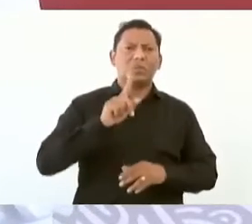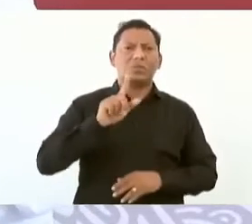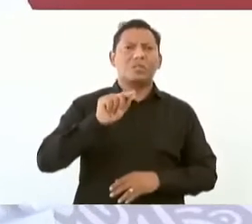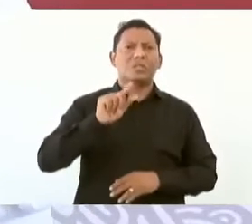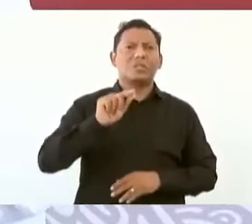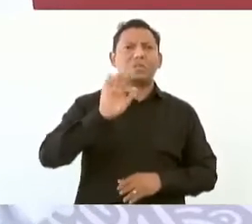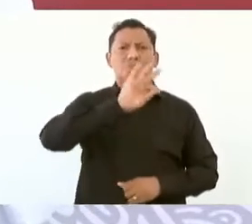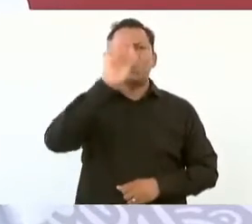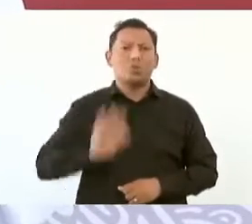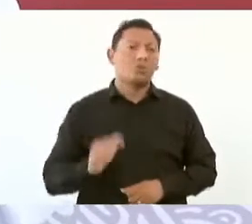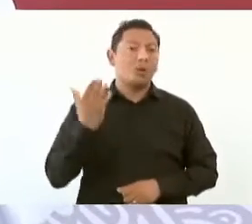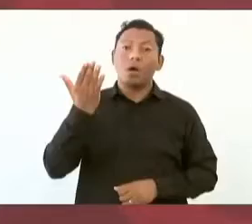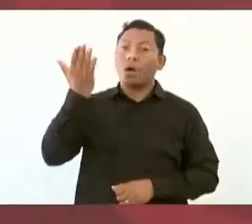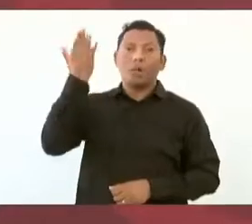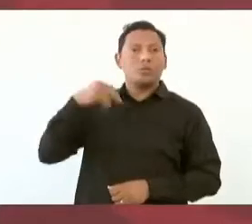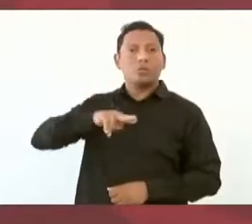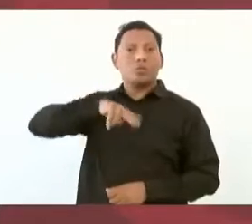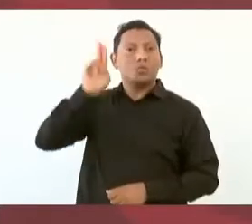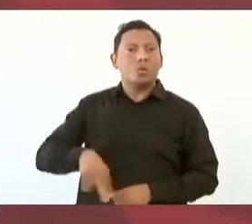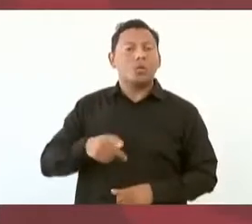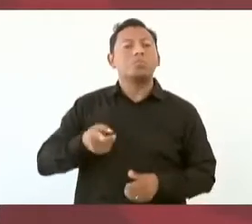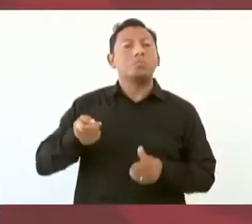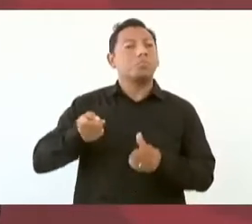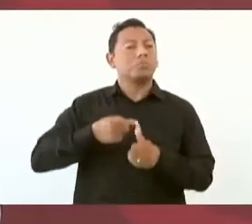70%, como nunca había sucedido.